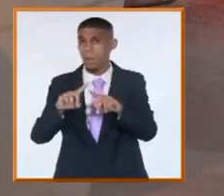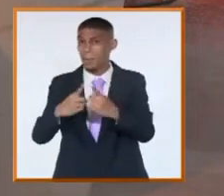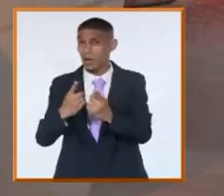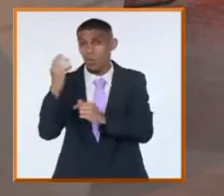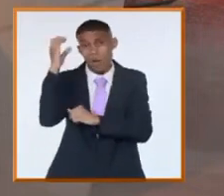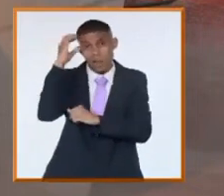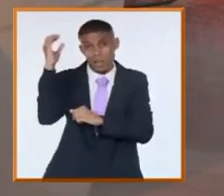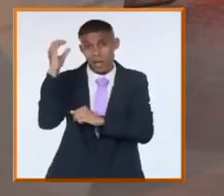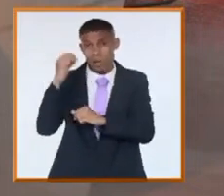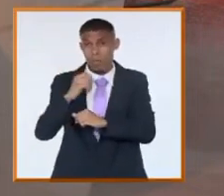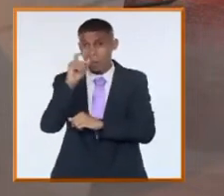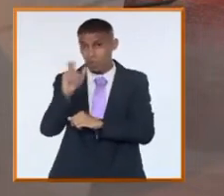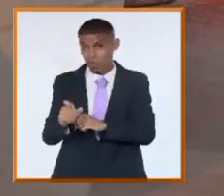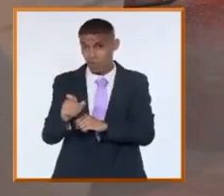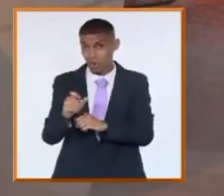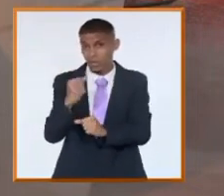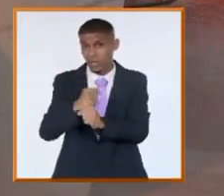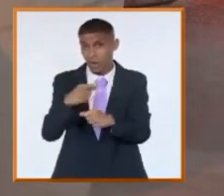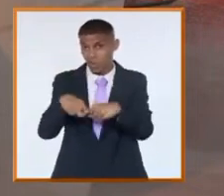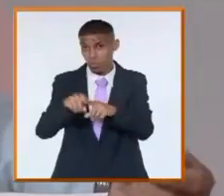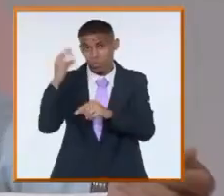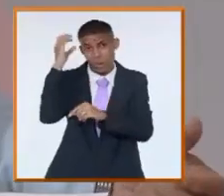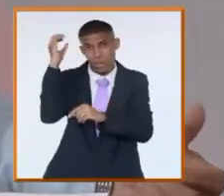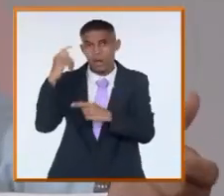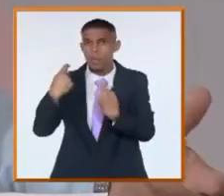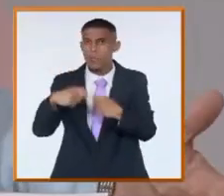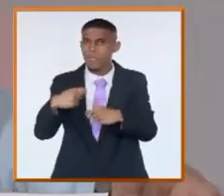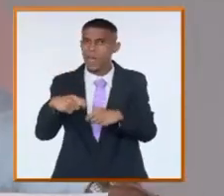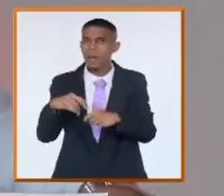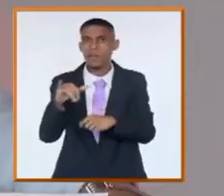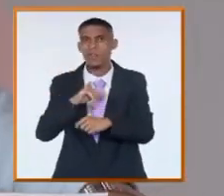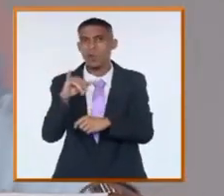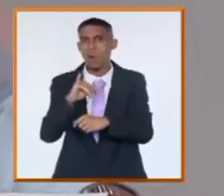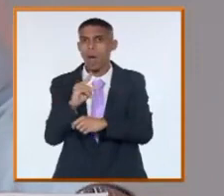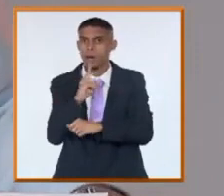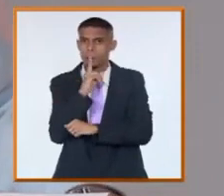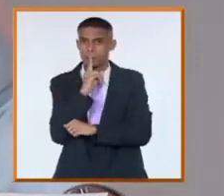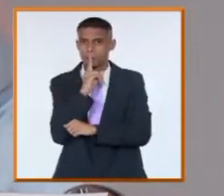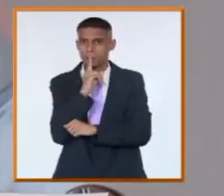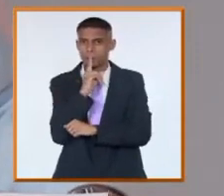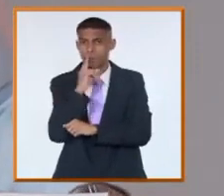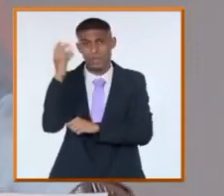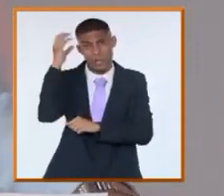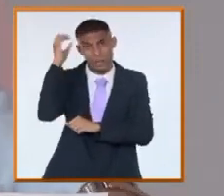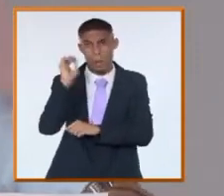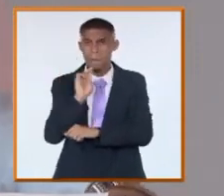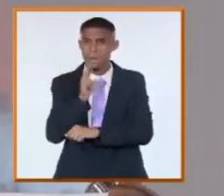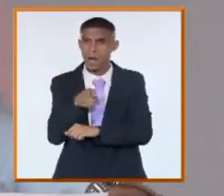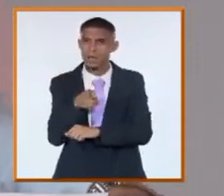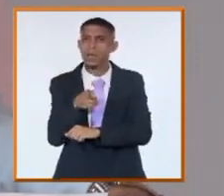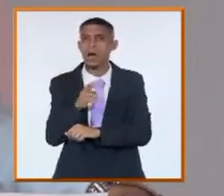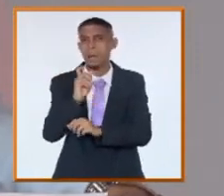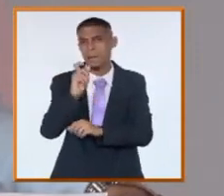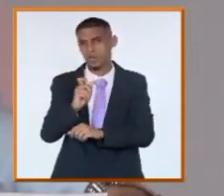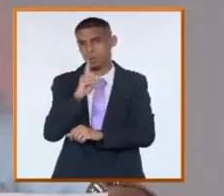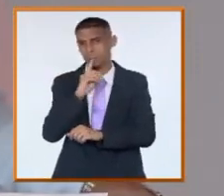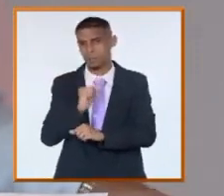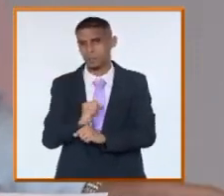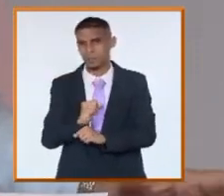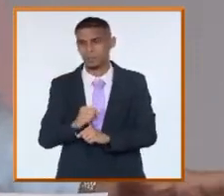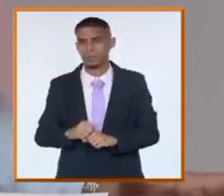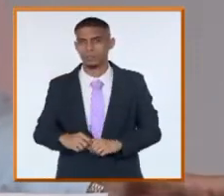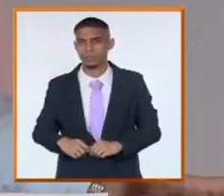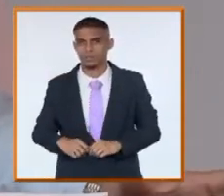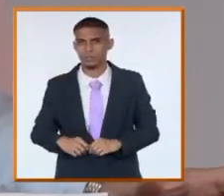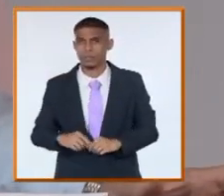obligado a regirse por los números que o sea por los precios que están en el en el sistema presupuestario vigente de la construcción